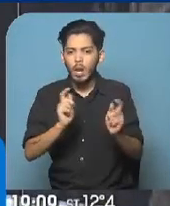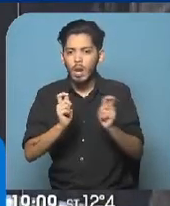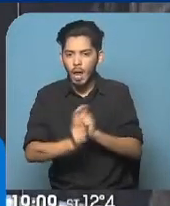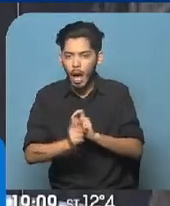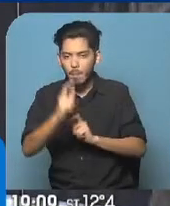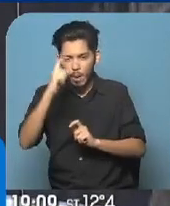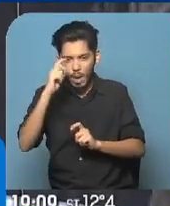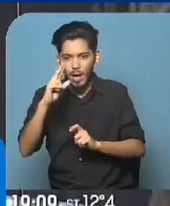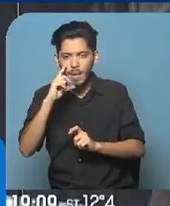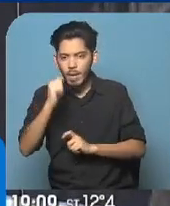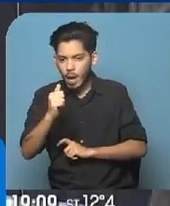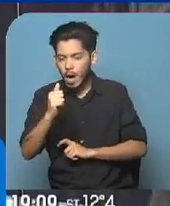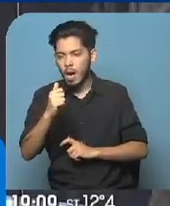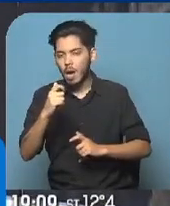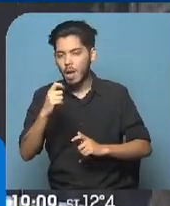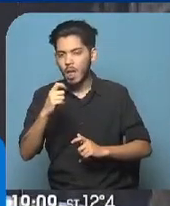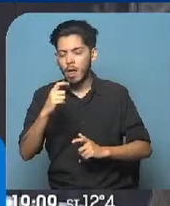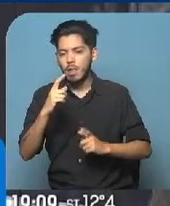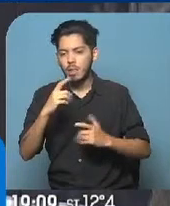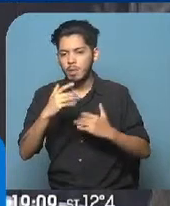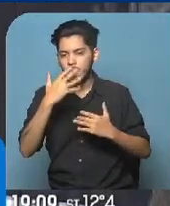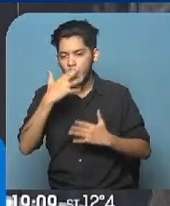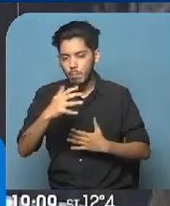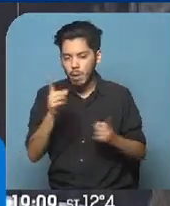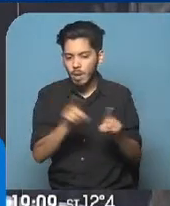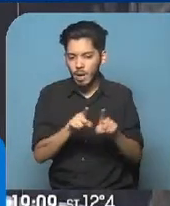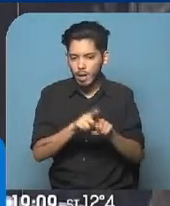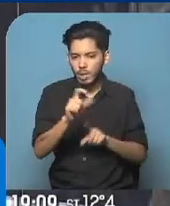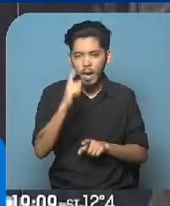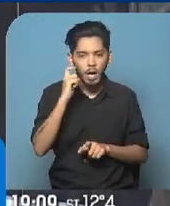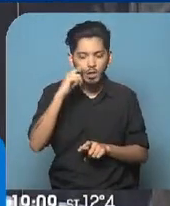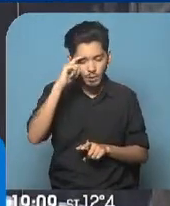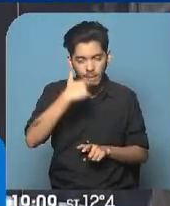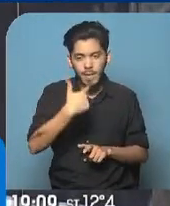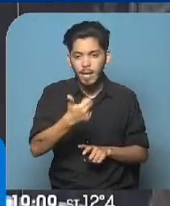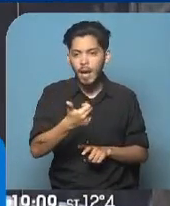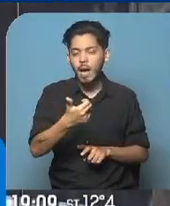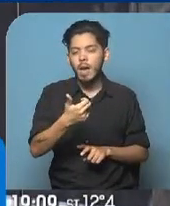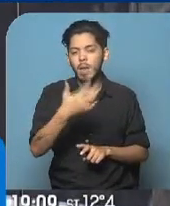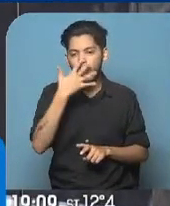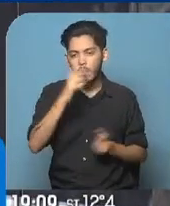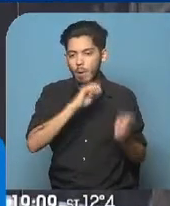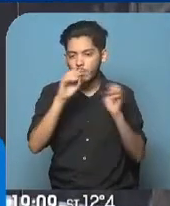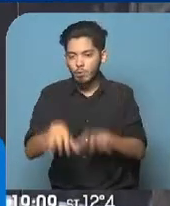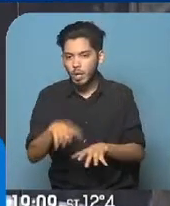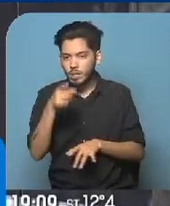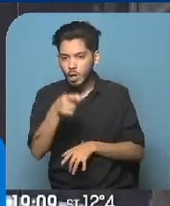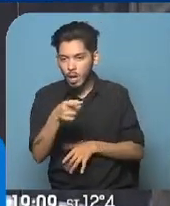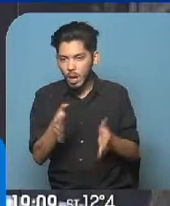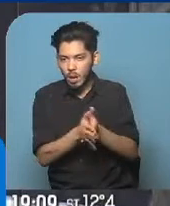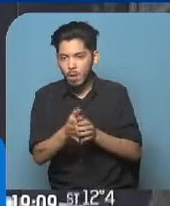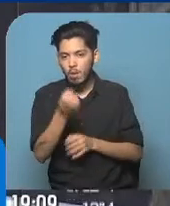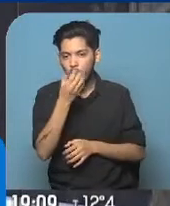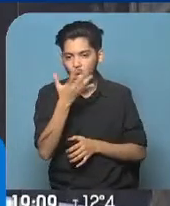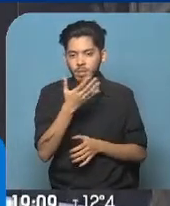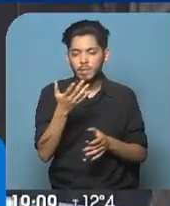erica después de empezar a tener esta relación con lagóstena incluso después de que se mudara con él la mudanza de florencia con el